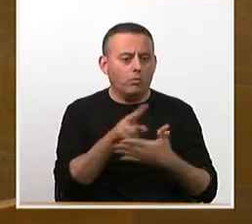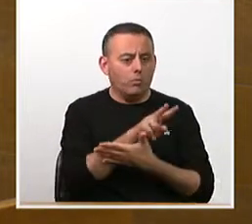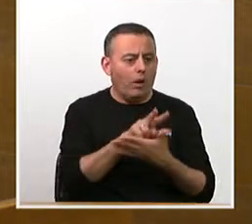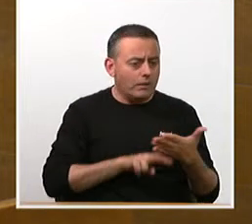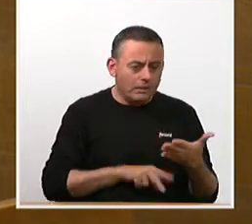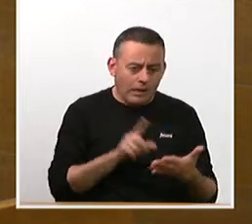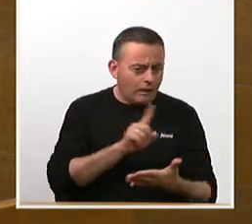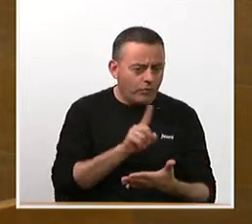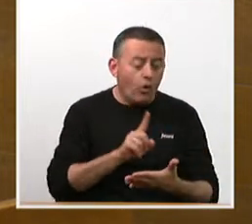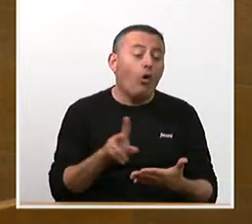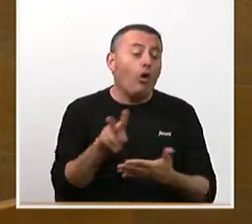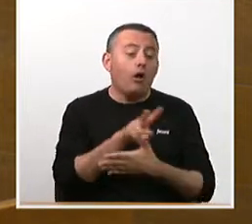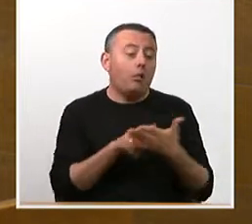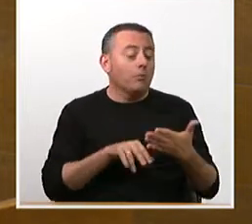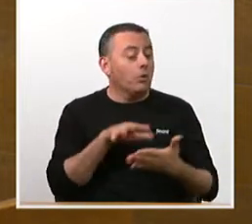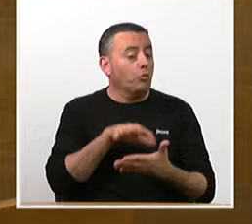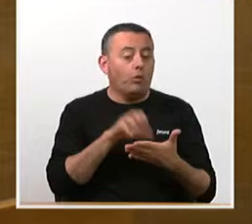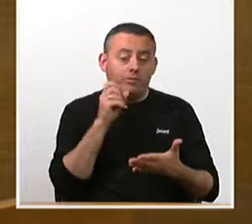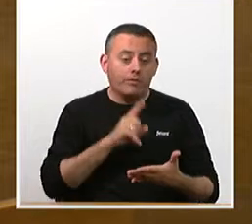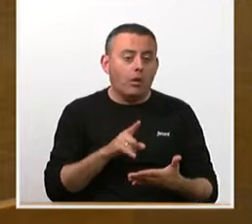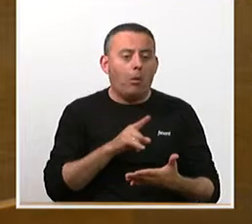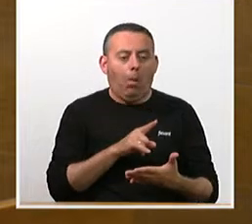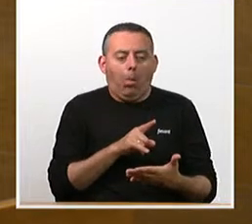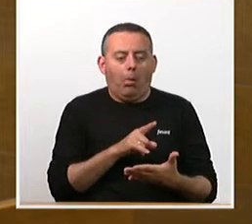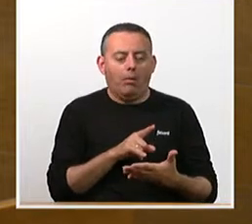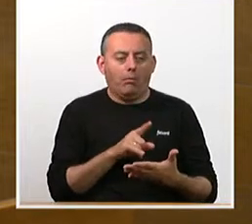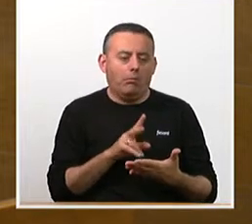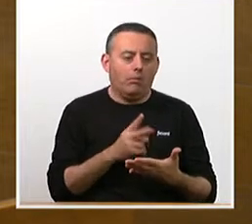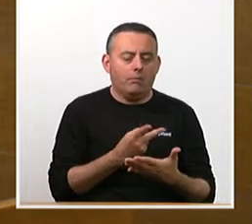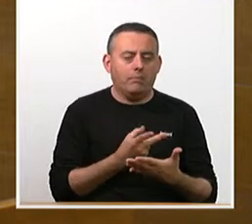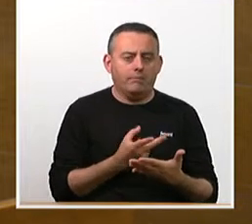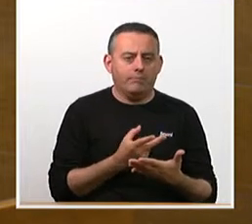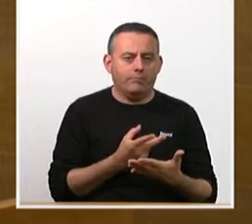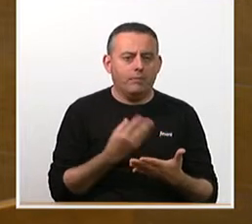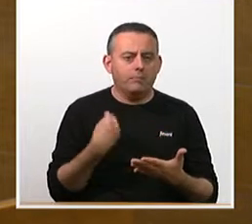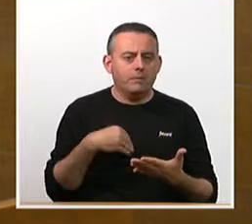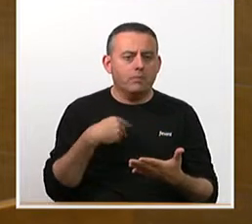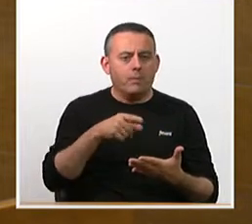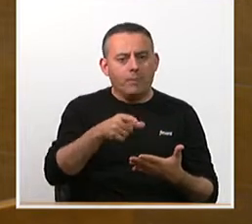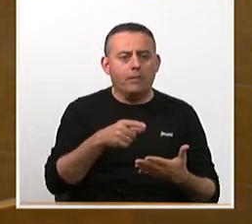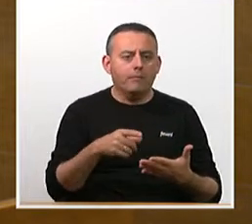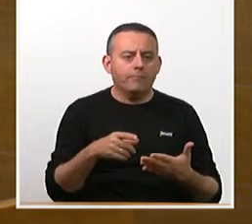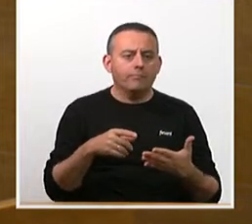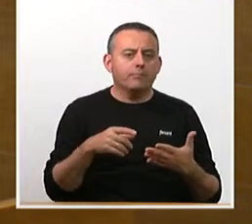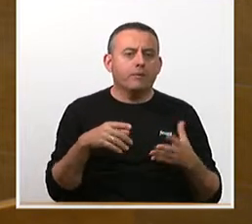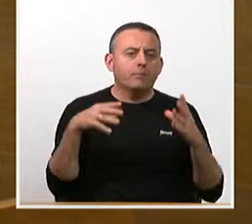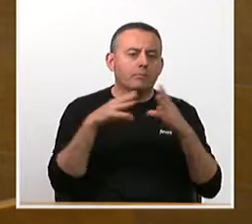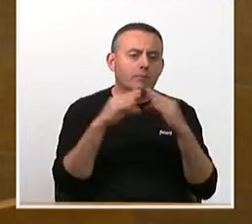lapr deliber cons la presidencia del